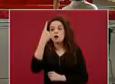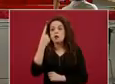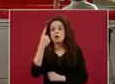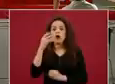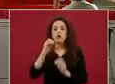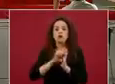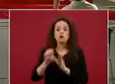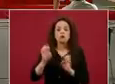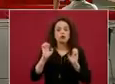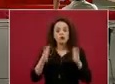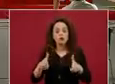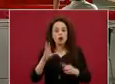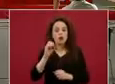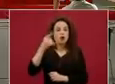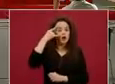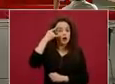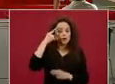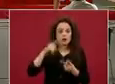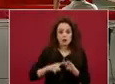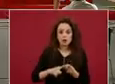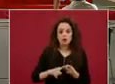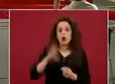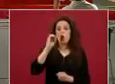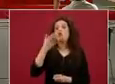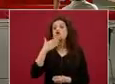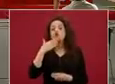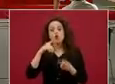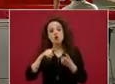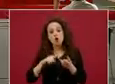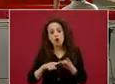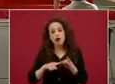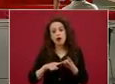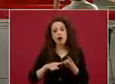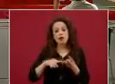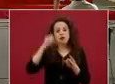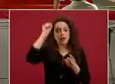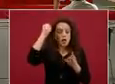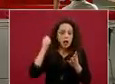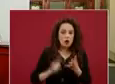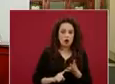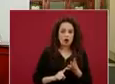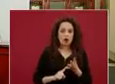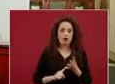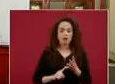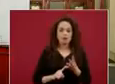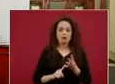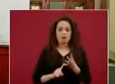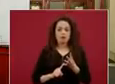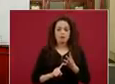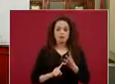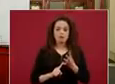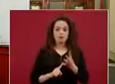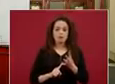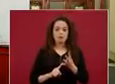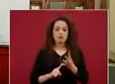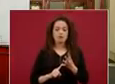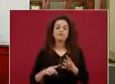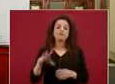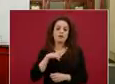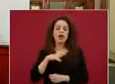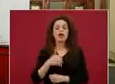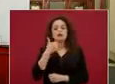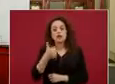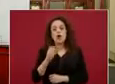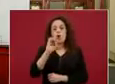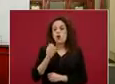caso de Chiapas, también es el caso de Sonora, de Sinaloa, tienen también más de 6 u 8